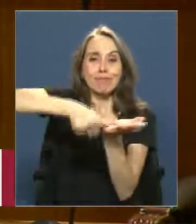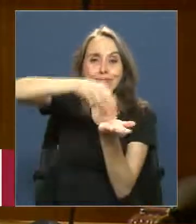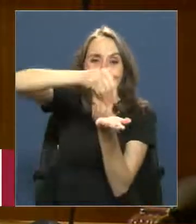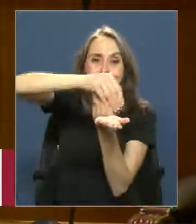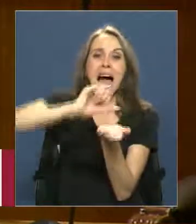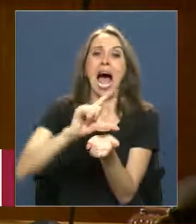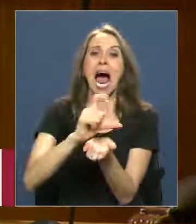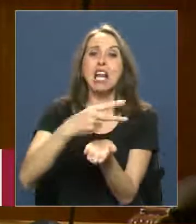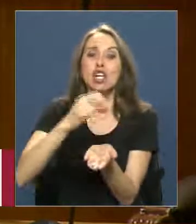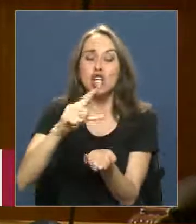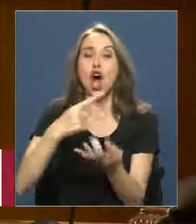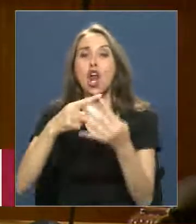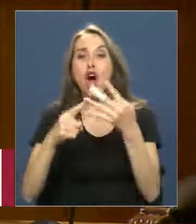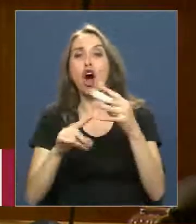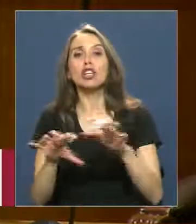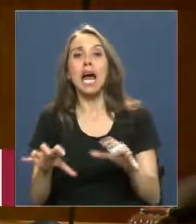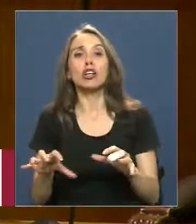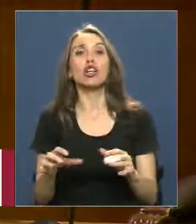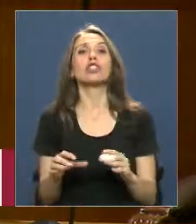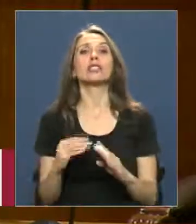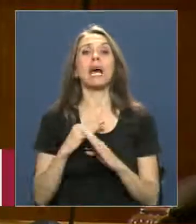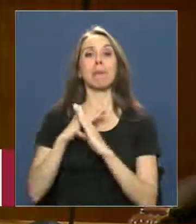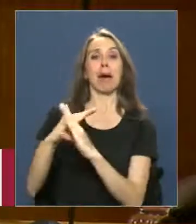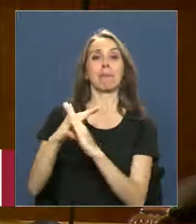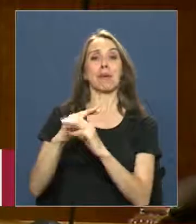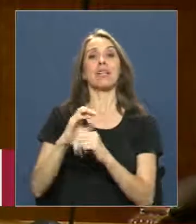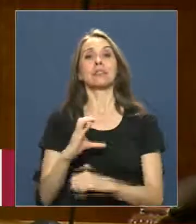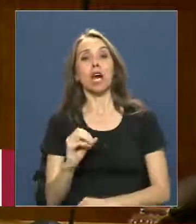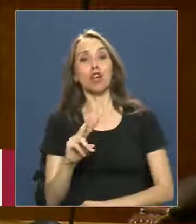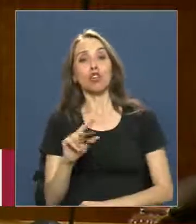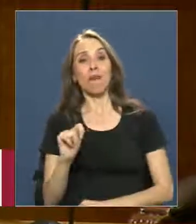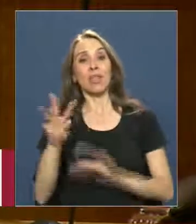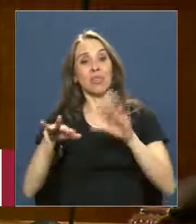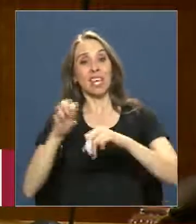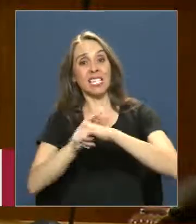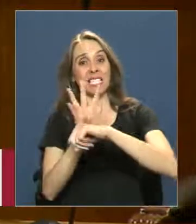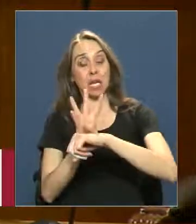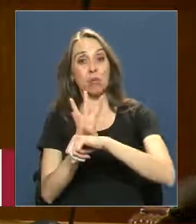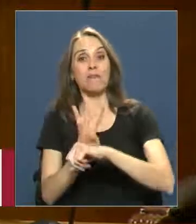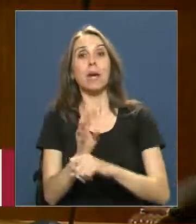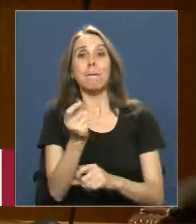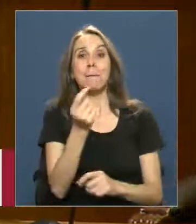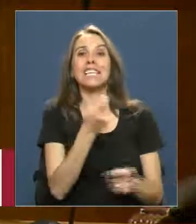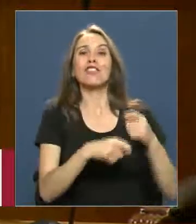médico que sirven para la prevención del COVID-19.